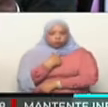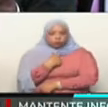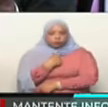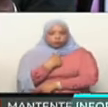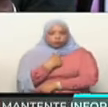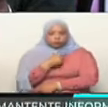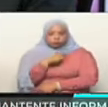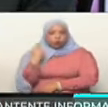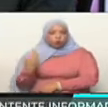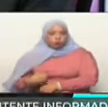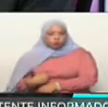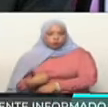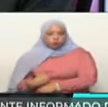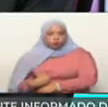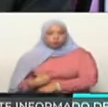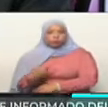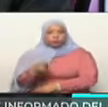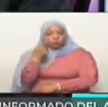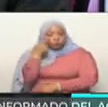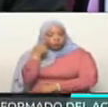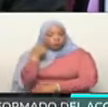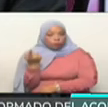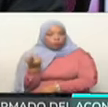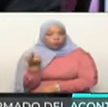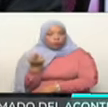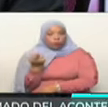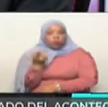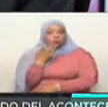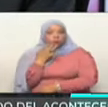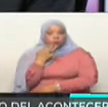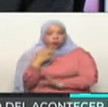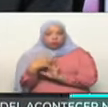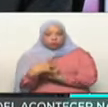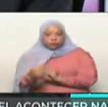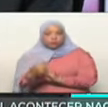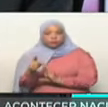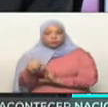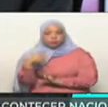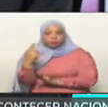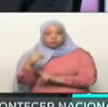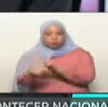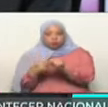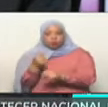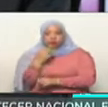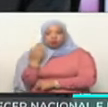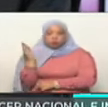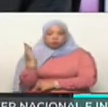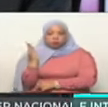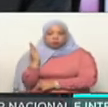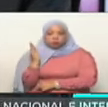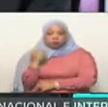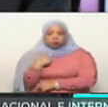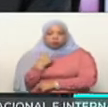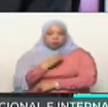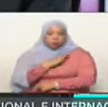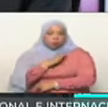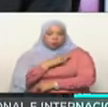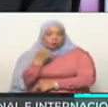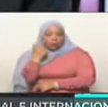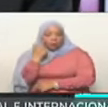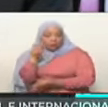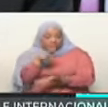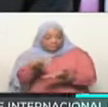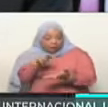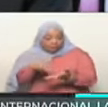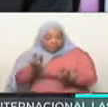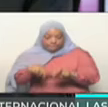Moscú, pero yo estoy pendiente, pues. Yo, por ejemplo, aquí en el canal de Telegram, yo estoy pendiente.